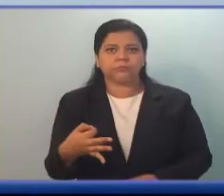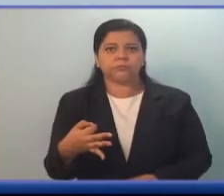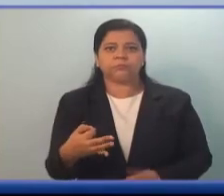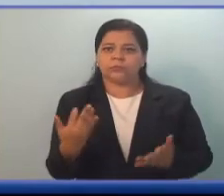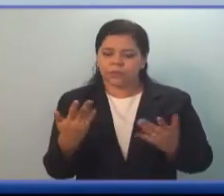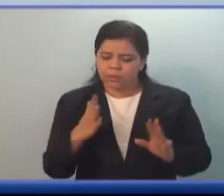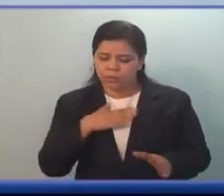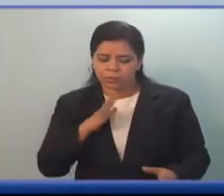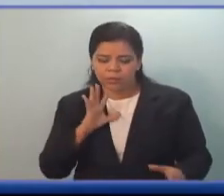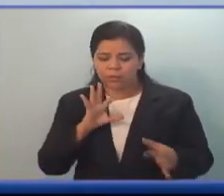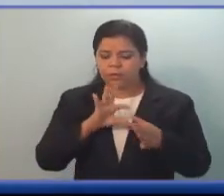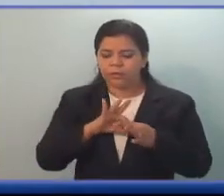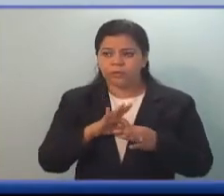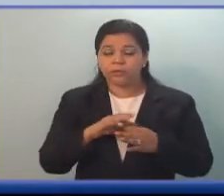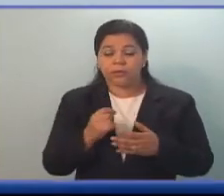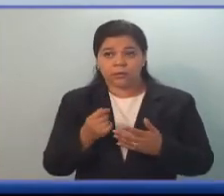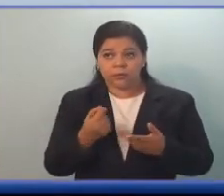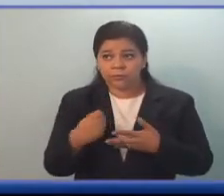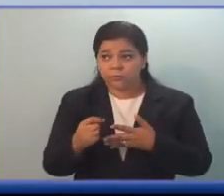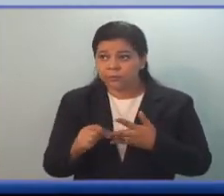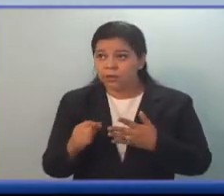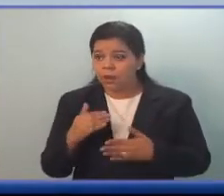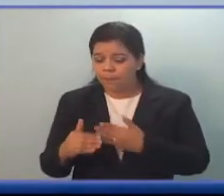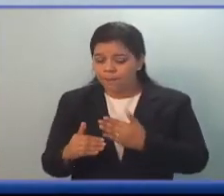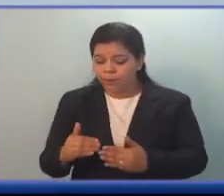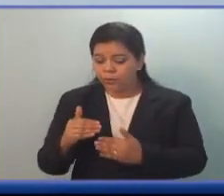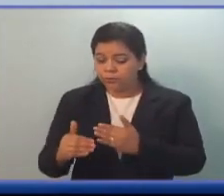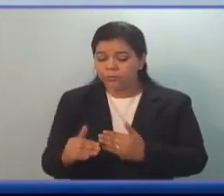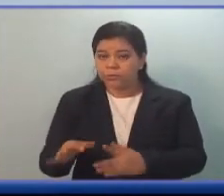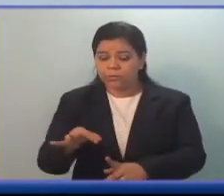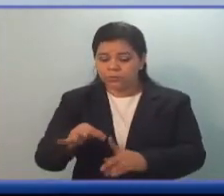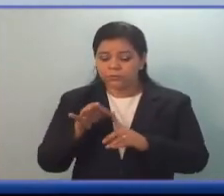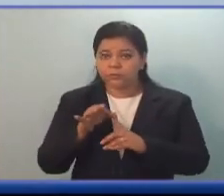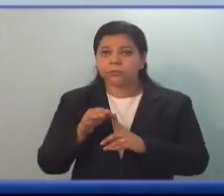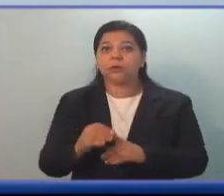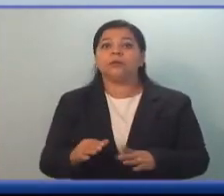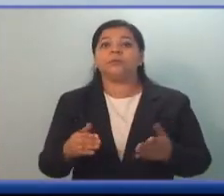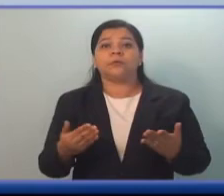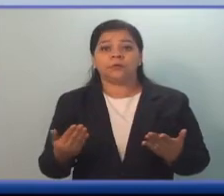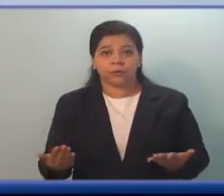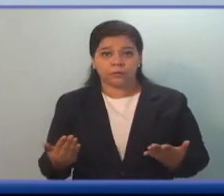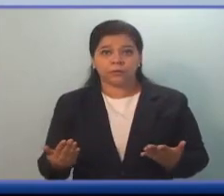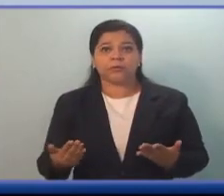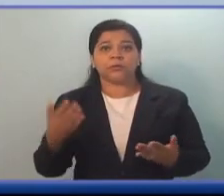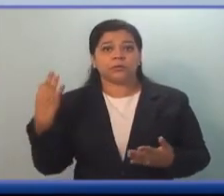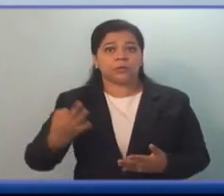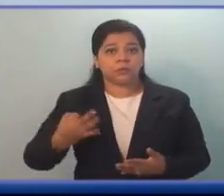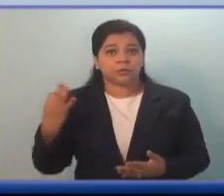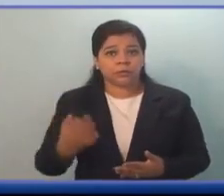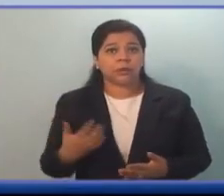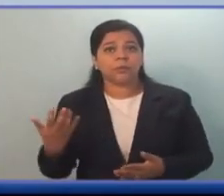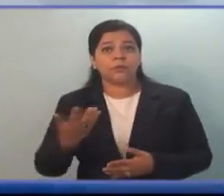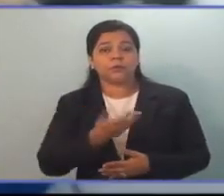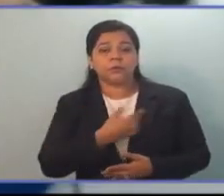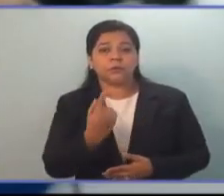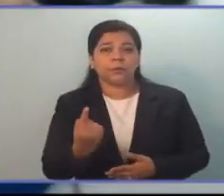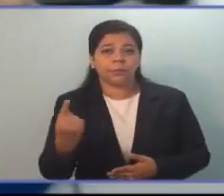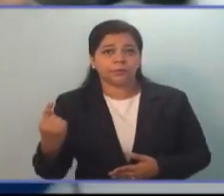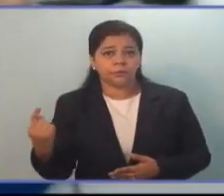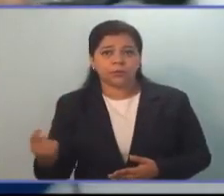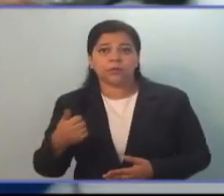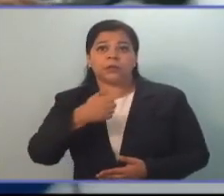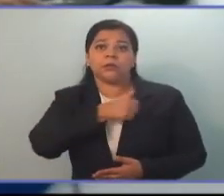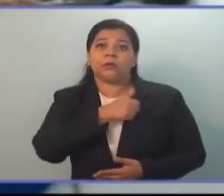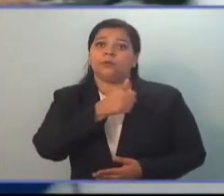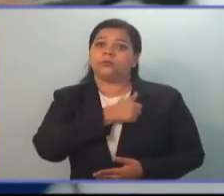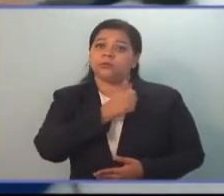verse también, revisarse ese proceso de escogitación a partir de que también se necesita la gente con sentido de